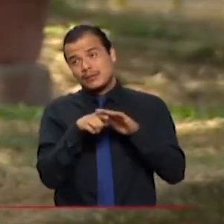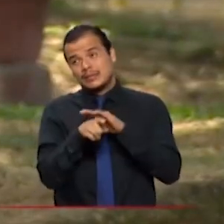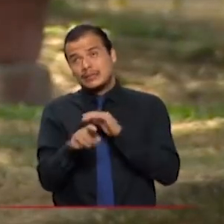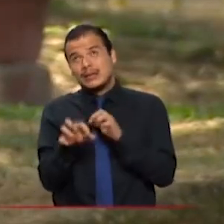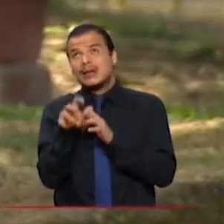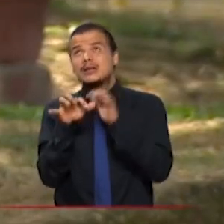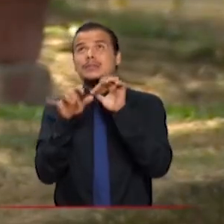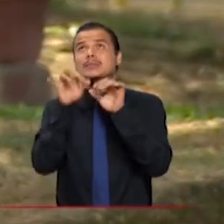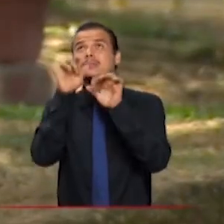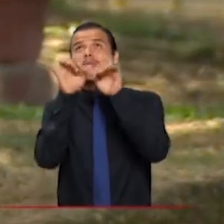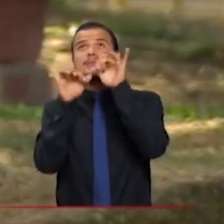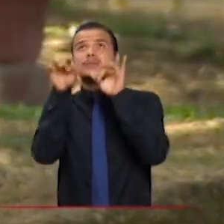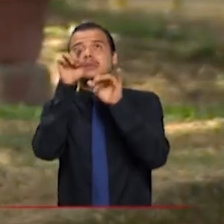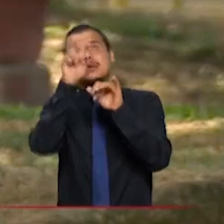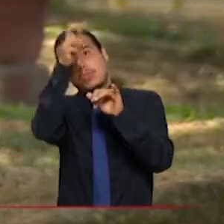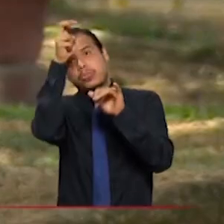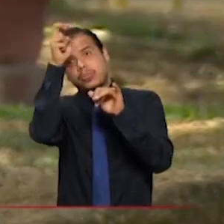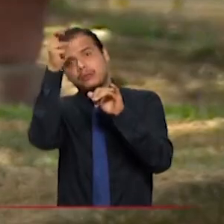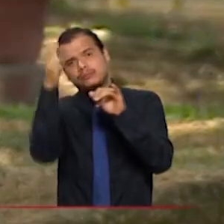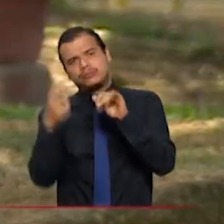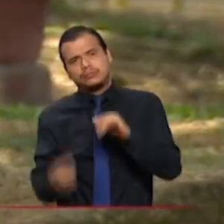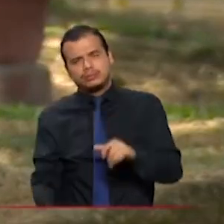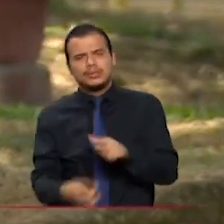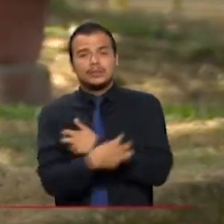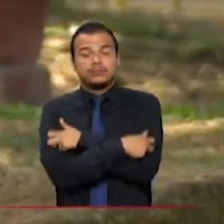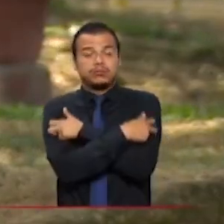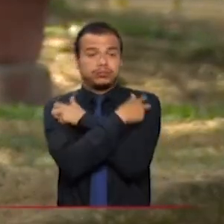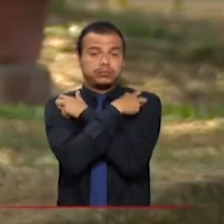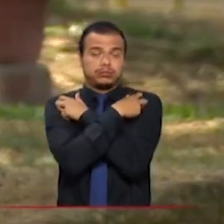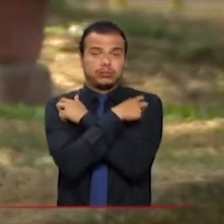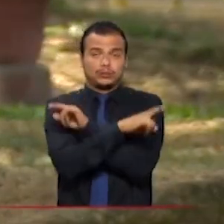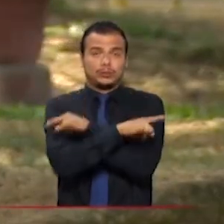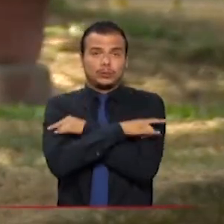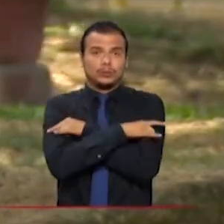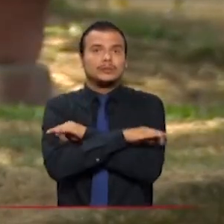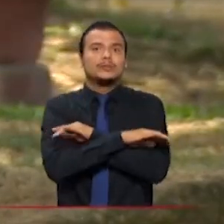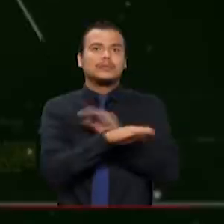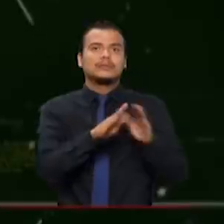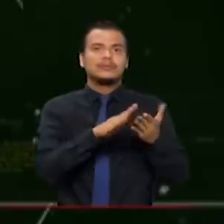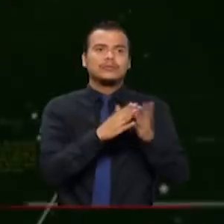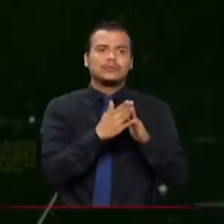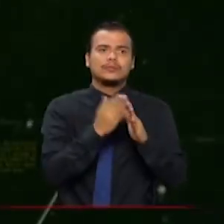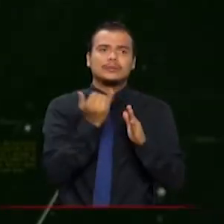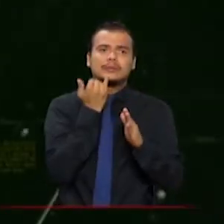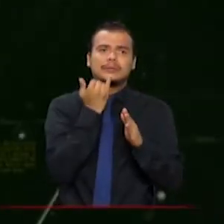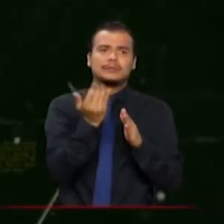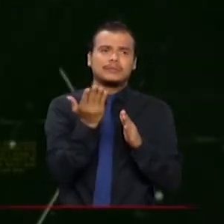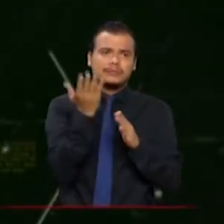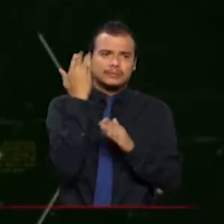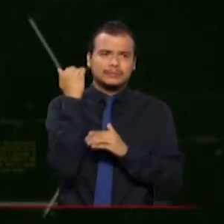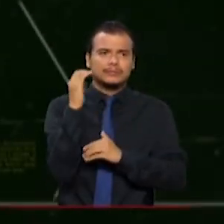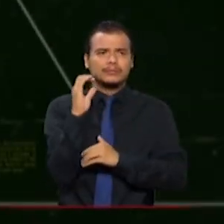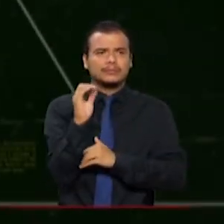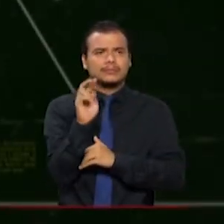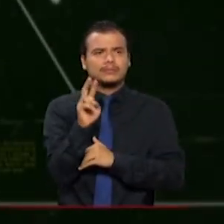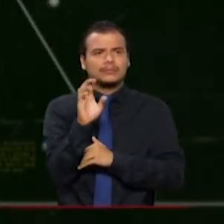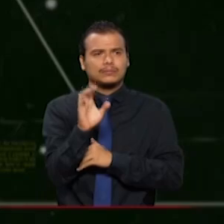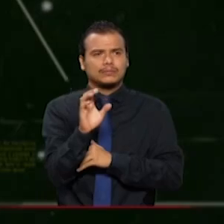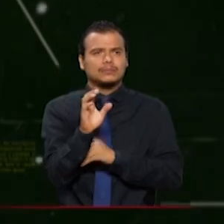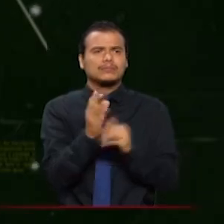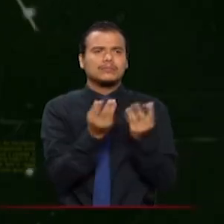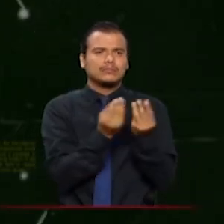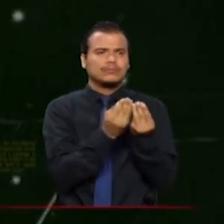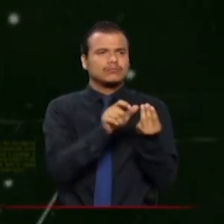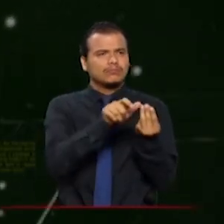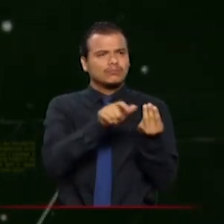unos cables eléctricos sufriendo una descarga. Inmediatamente la comunidad dio aviso a la CBC, donde nuestros profesionales